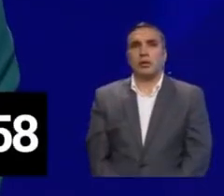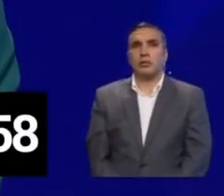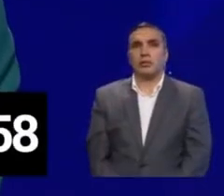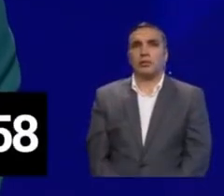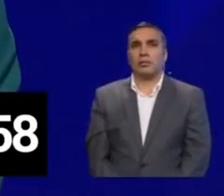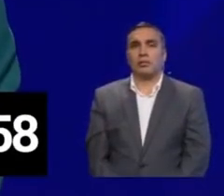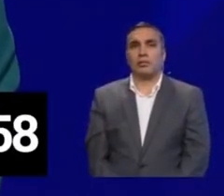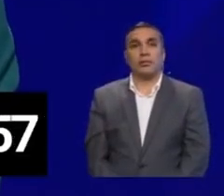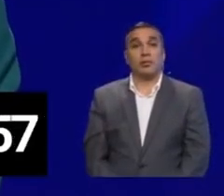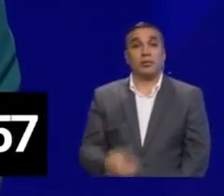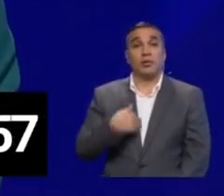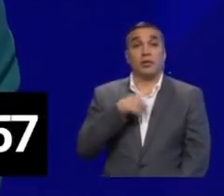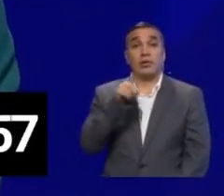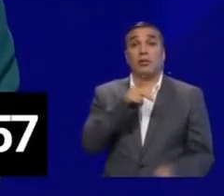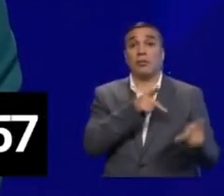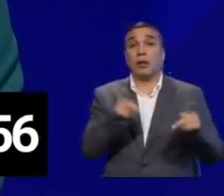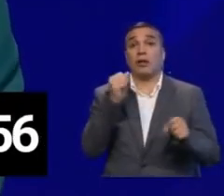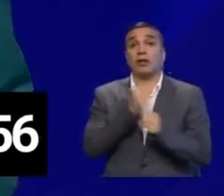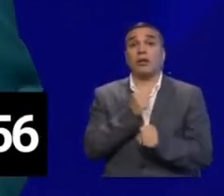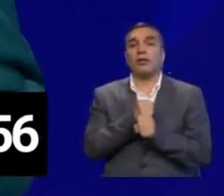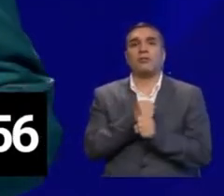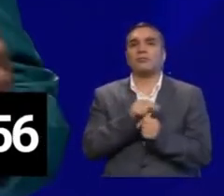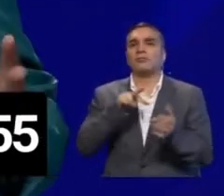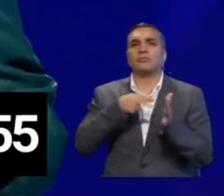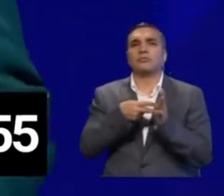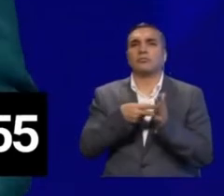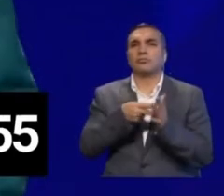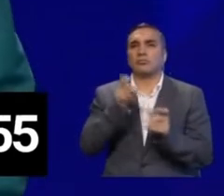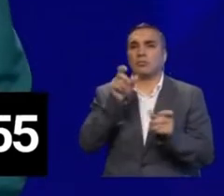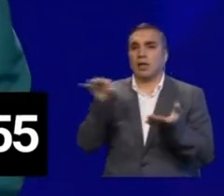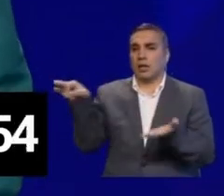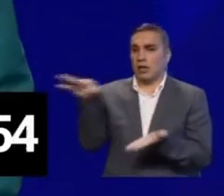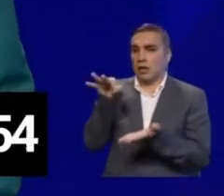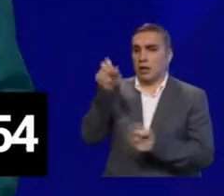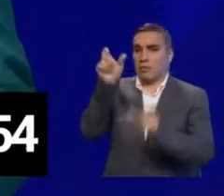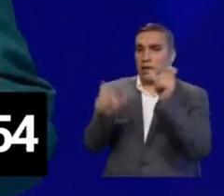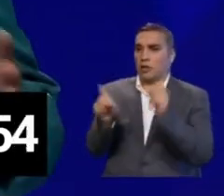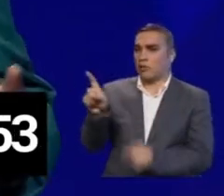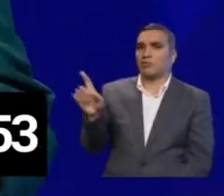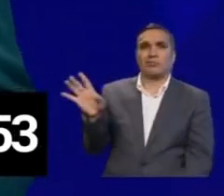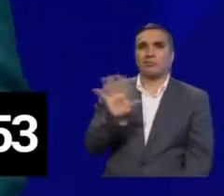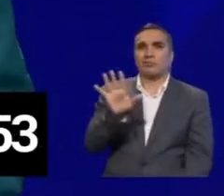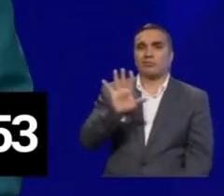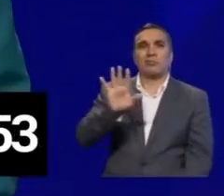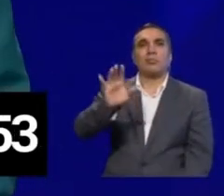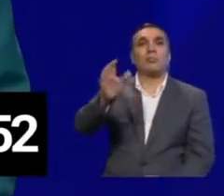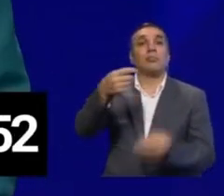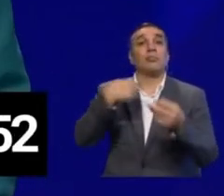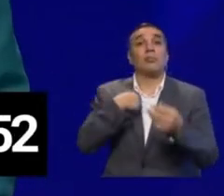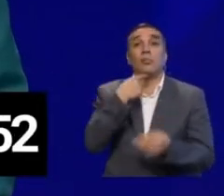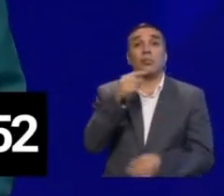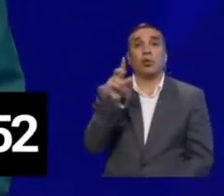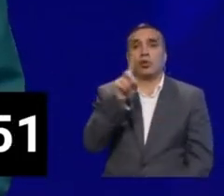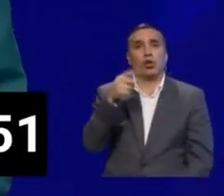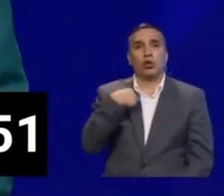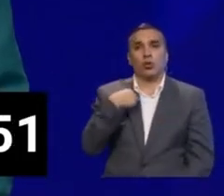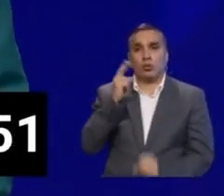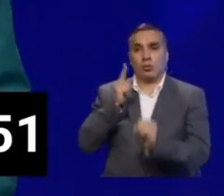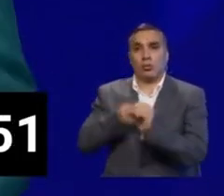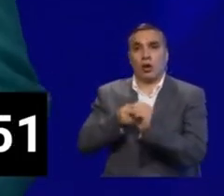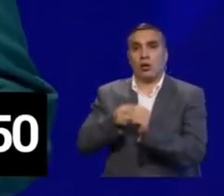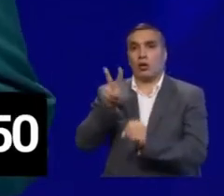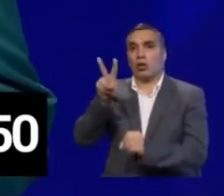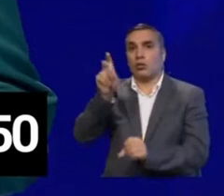Bien, tenemos un plan de trabajo que representa no a personas. He aclarado varias veces que no me debo a ninguno de dos